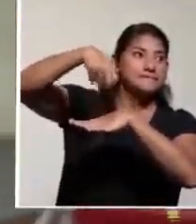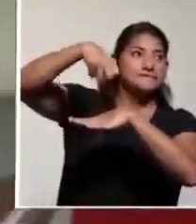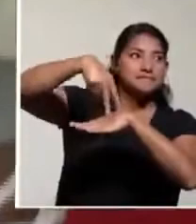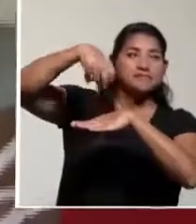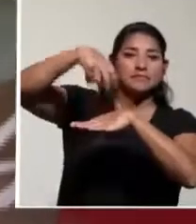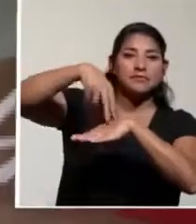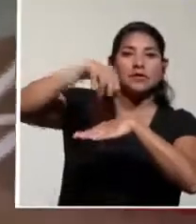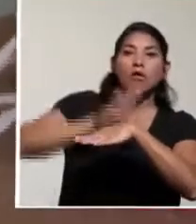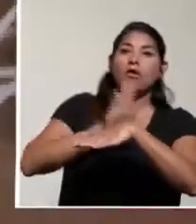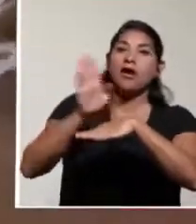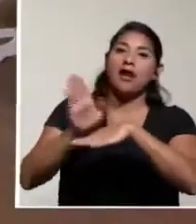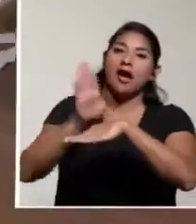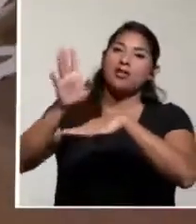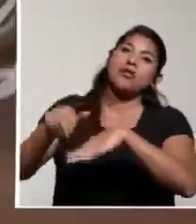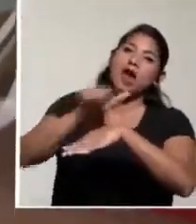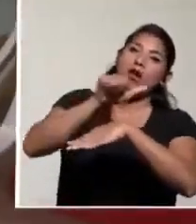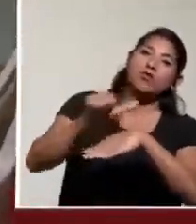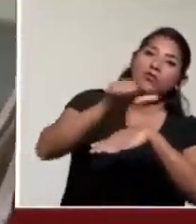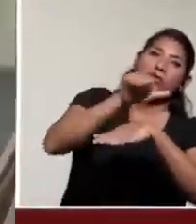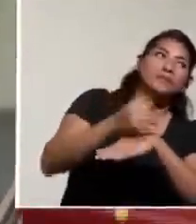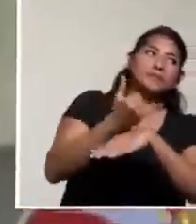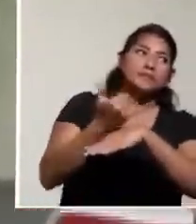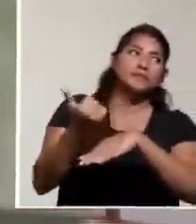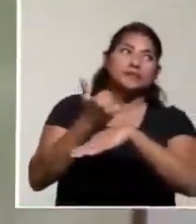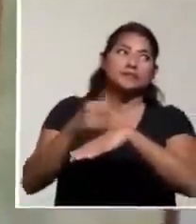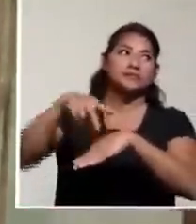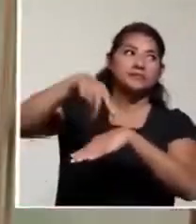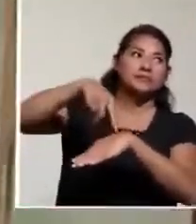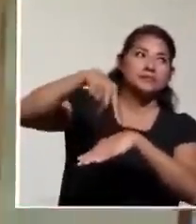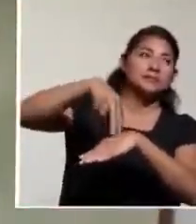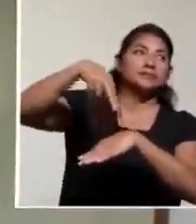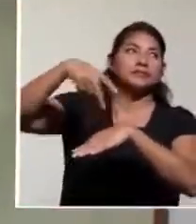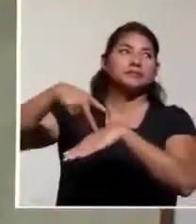A un lado y al otro. Lado, lado.